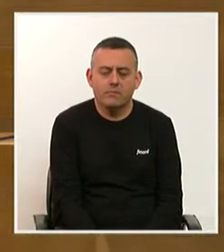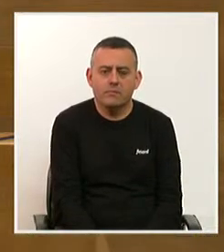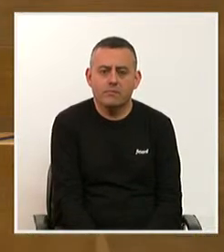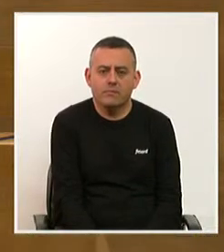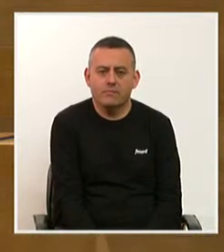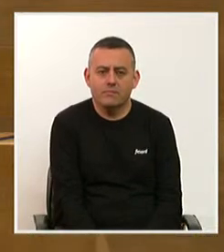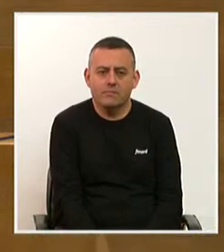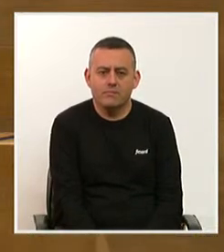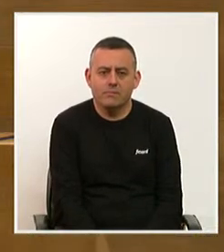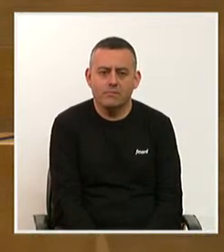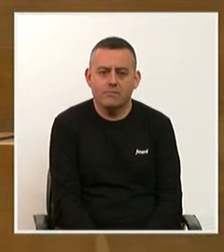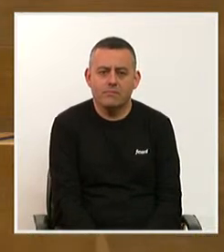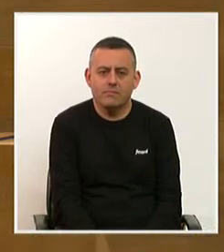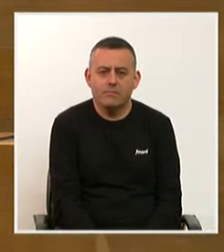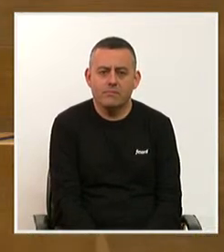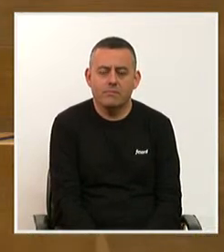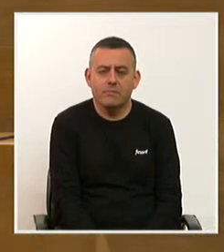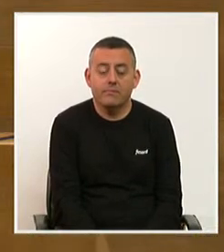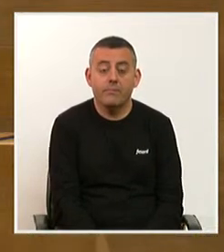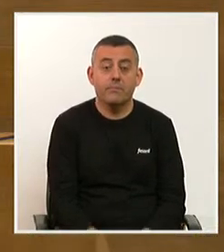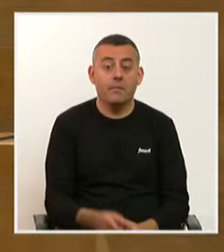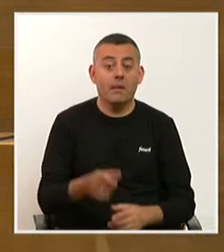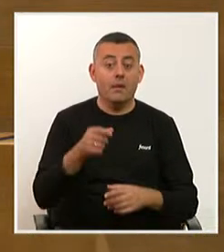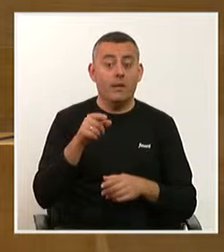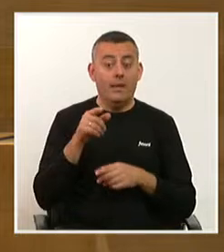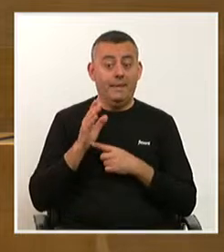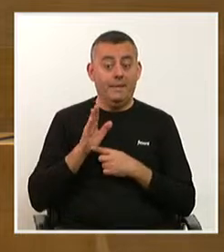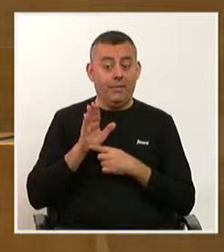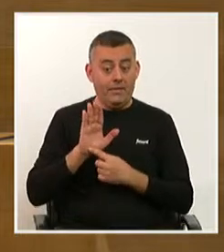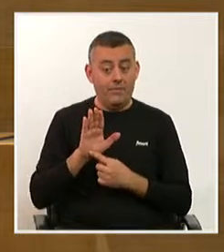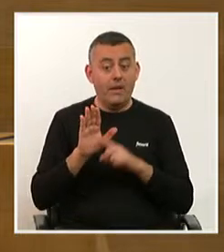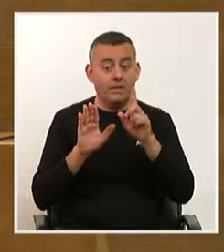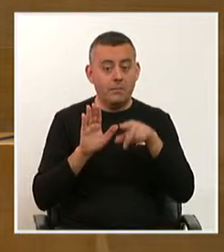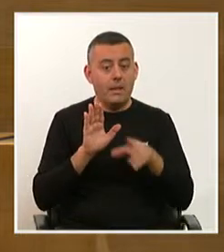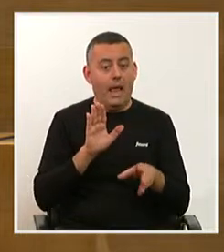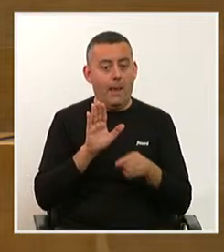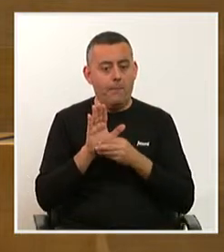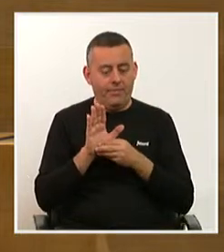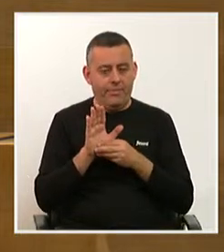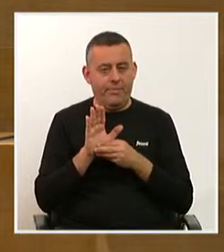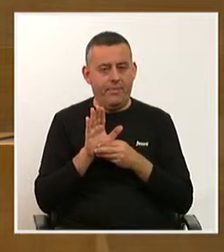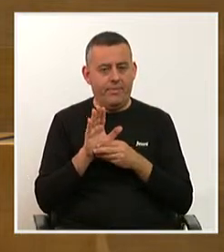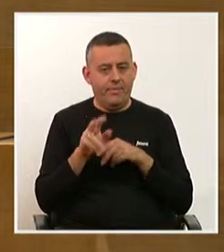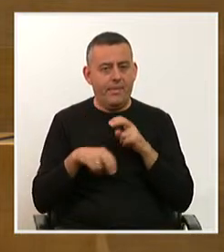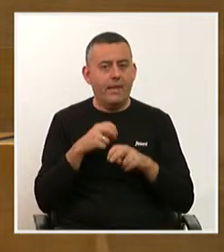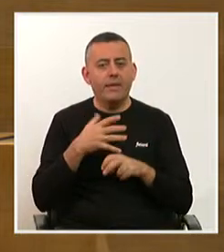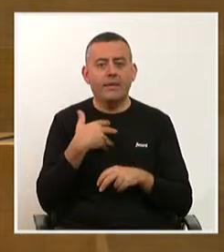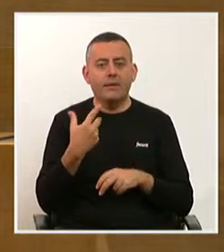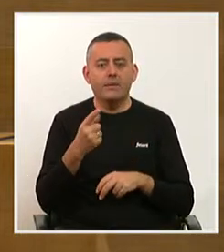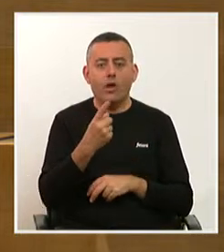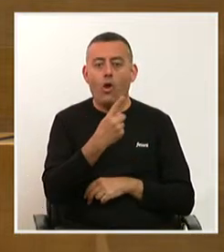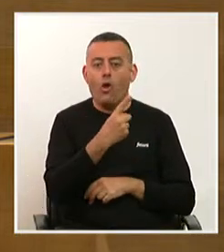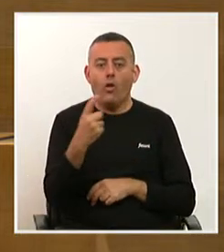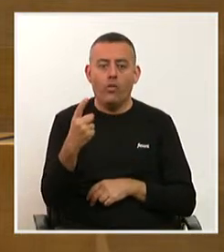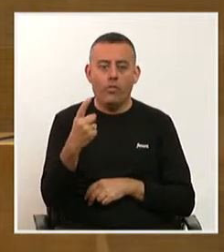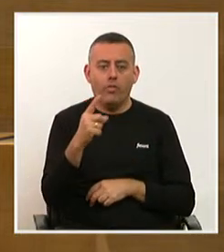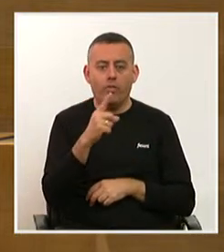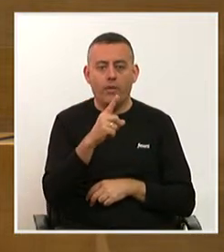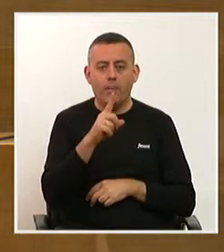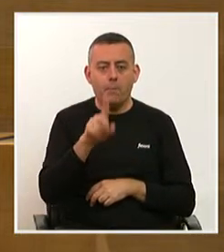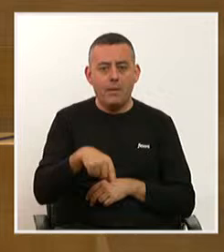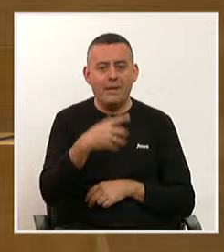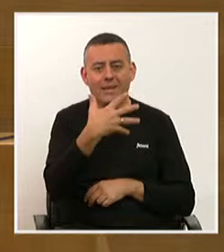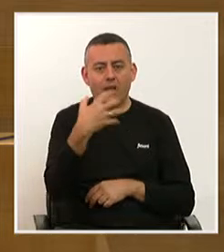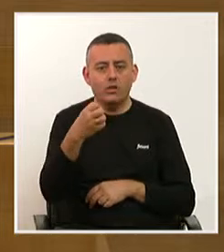gracias a esta iniciativa se ha presentado una enmienda con registro de entrada 11528